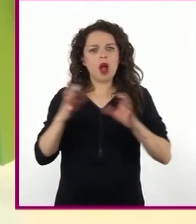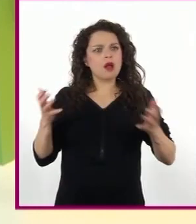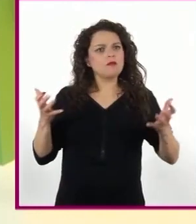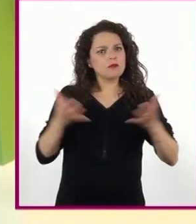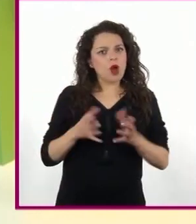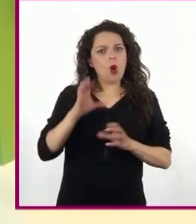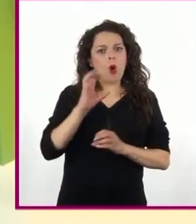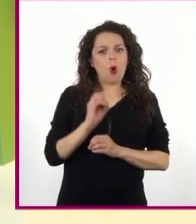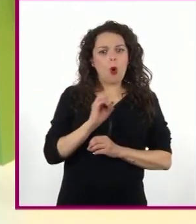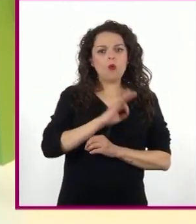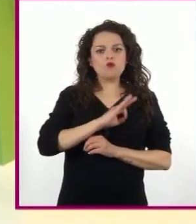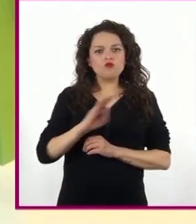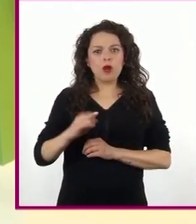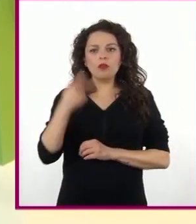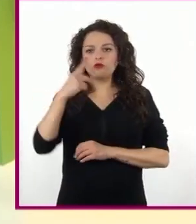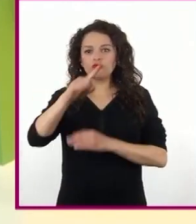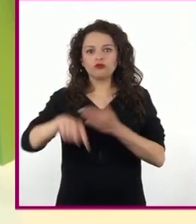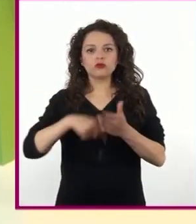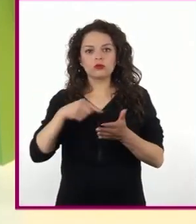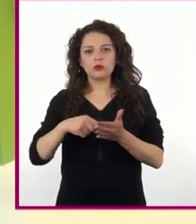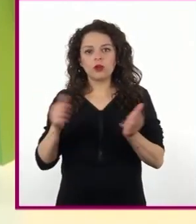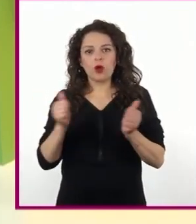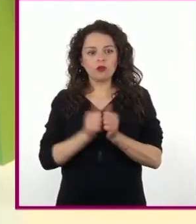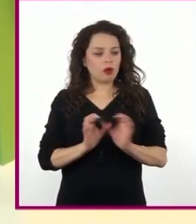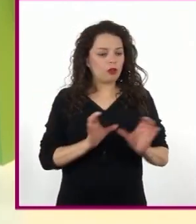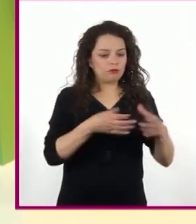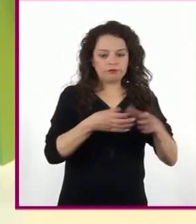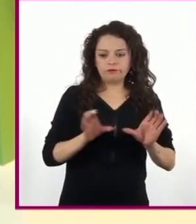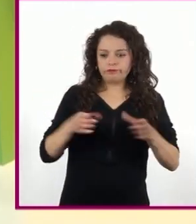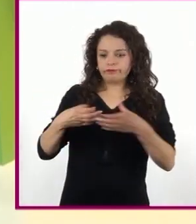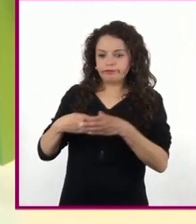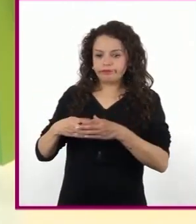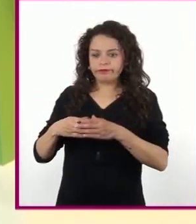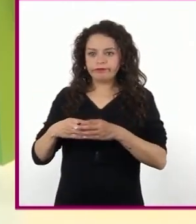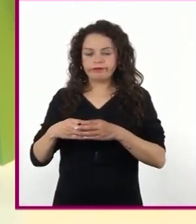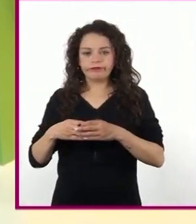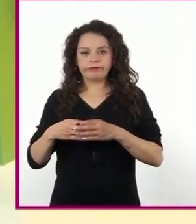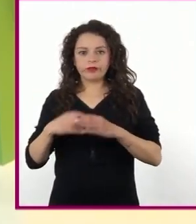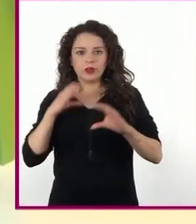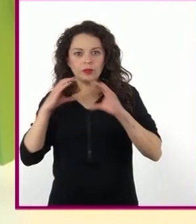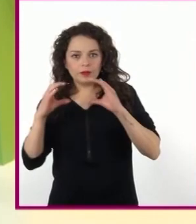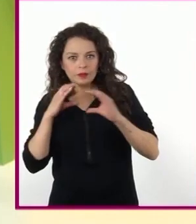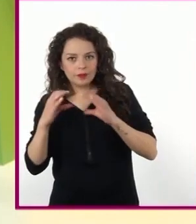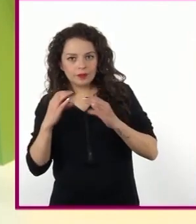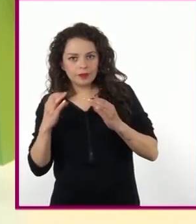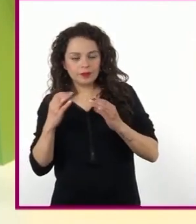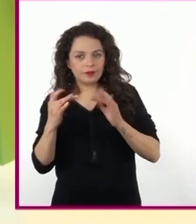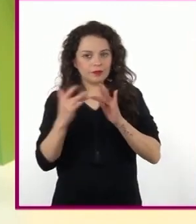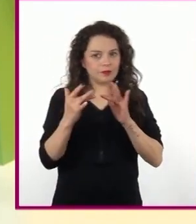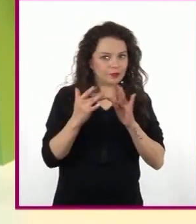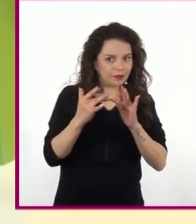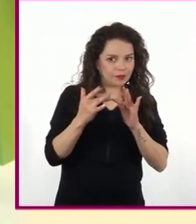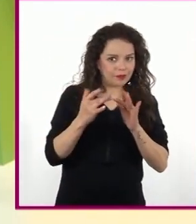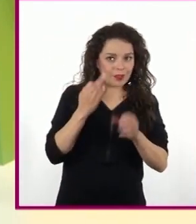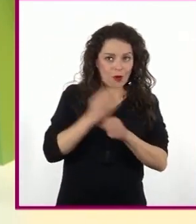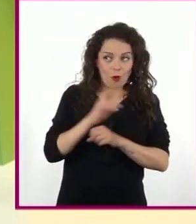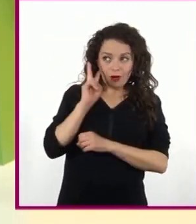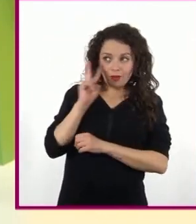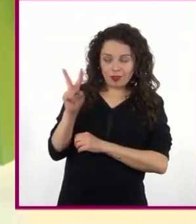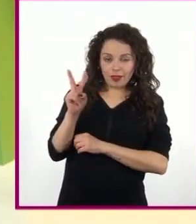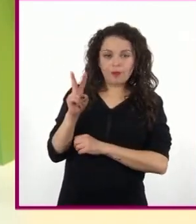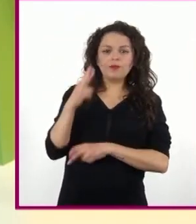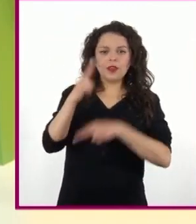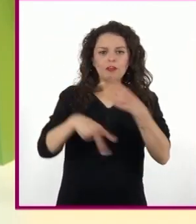la llevarían a cabo en sus espacios de convivencia. Ahora, para retomar los conceptos que hemos visto, les invito a realizar la